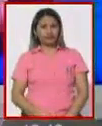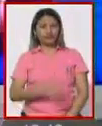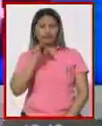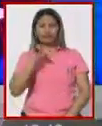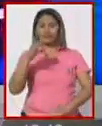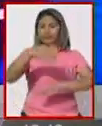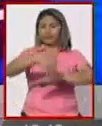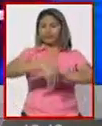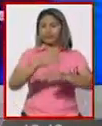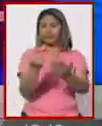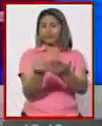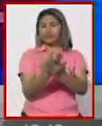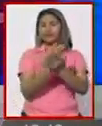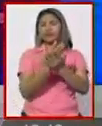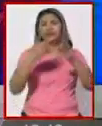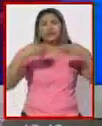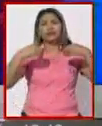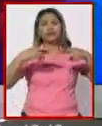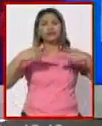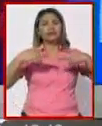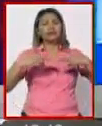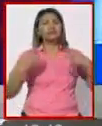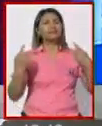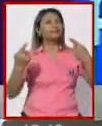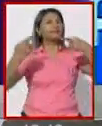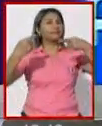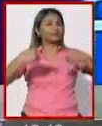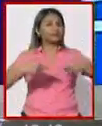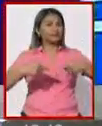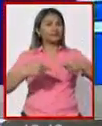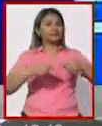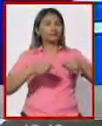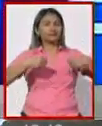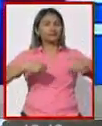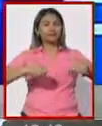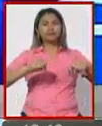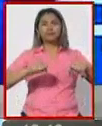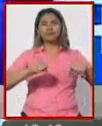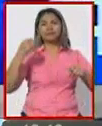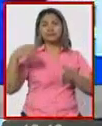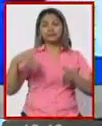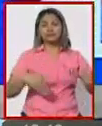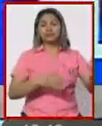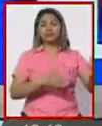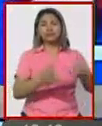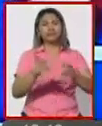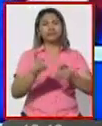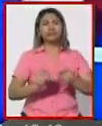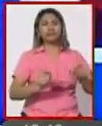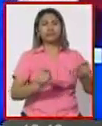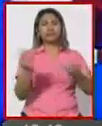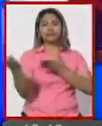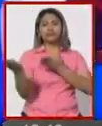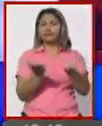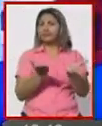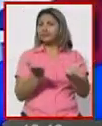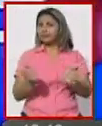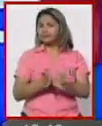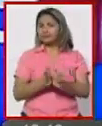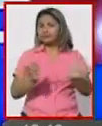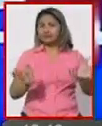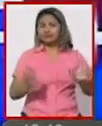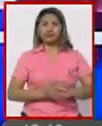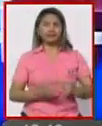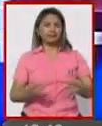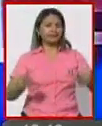Y anoche en la zona del nuevo mercado minorista Las Ramadas se registró un enfrentamiento entre mototaxistas por la ruta del transporte de servicio público. De